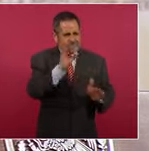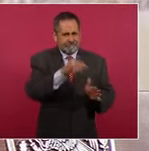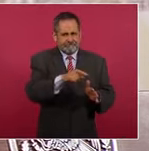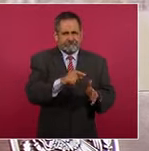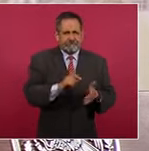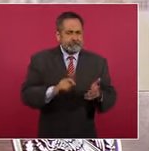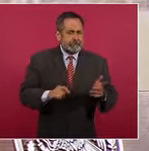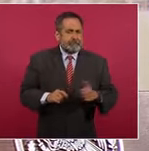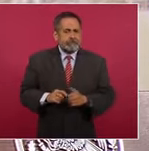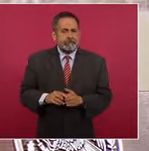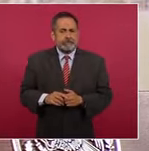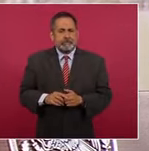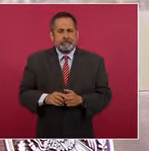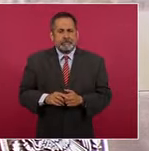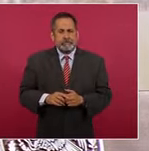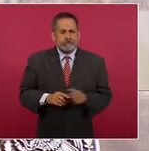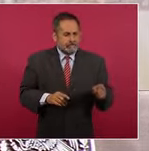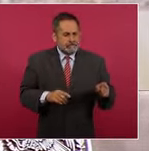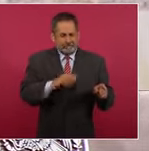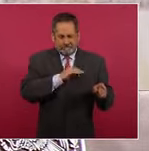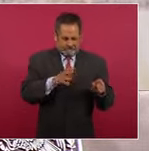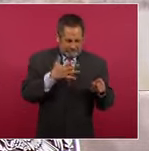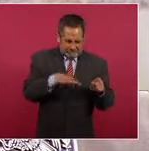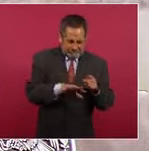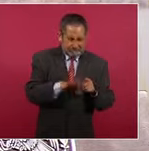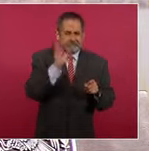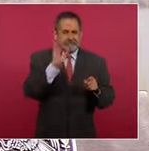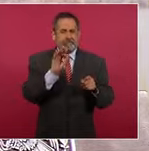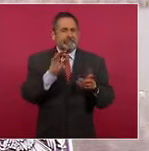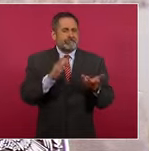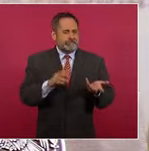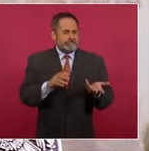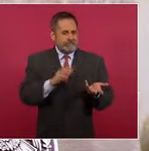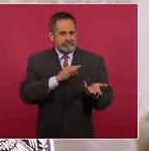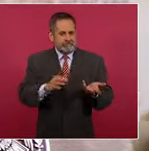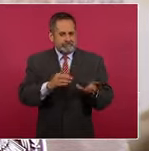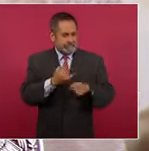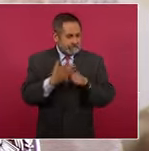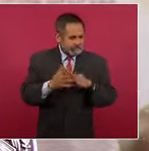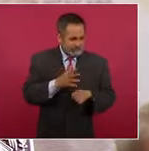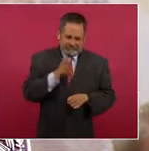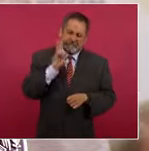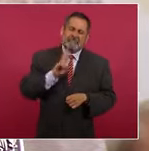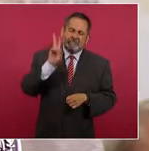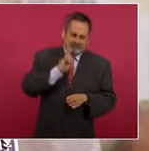Sí, lo difícil lo logran y lo imposible lo intentan.